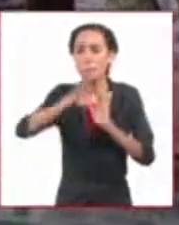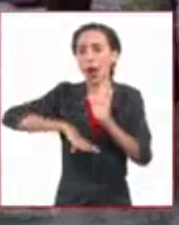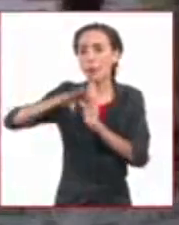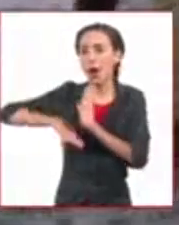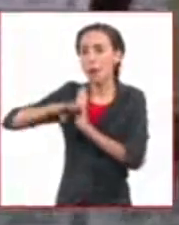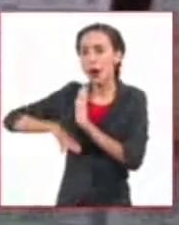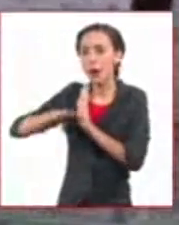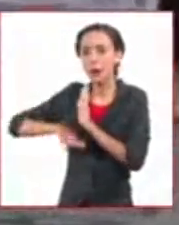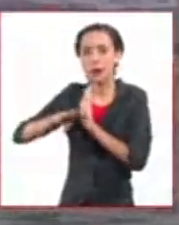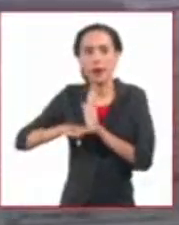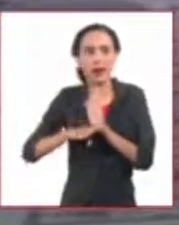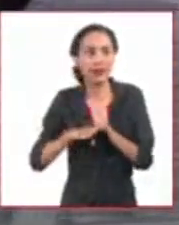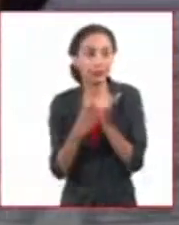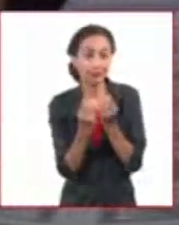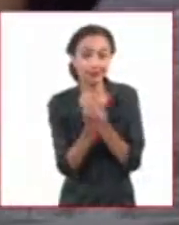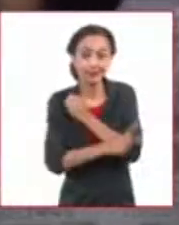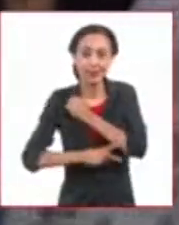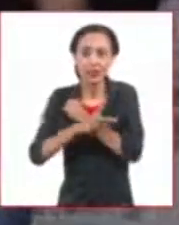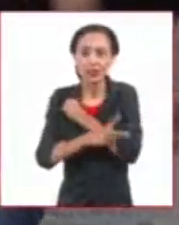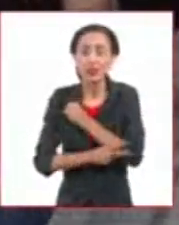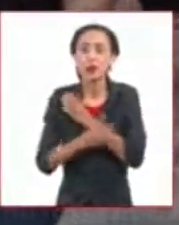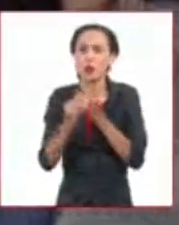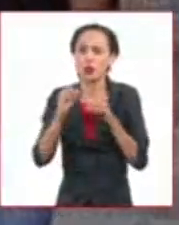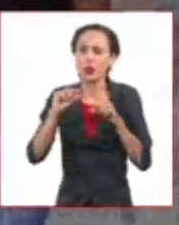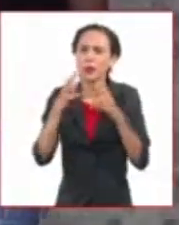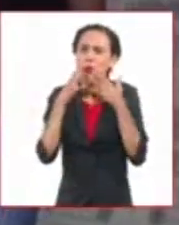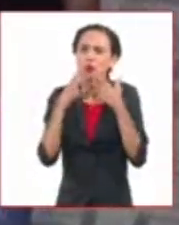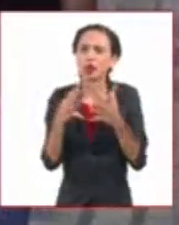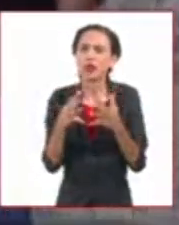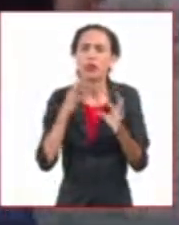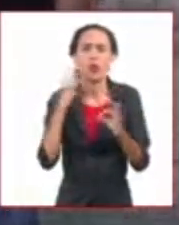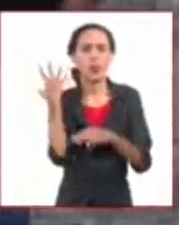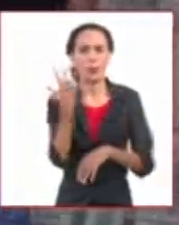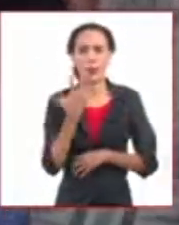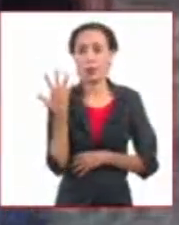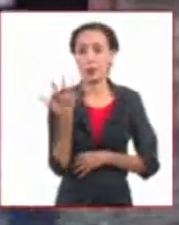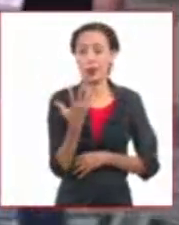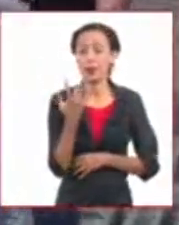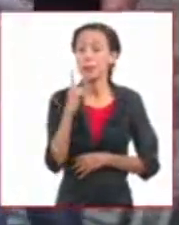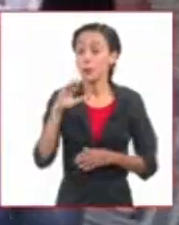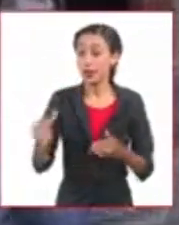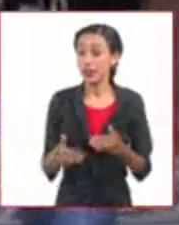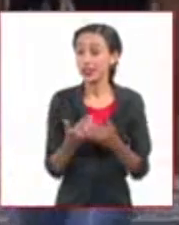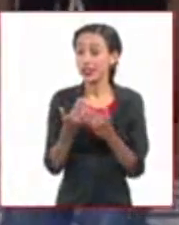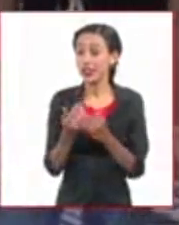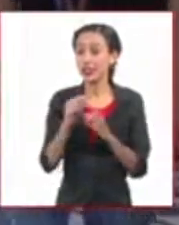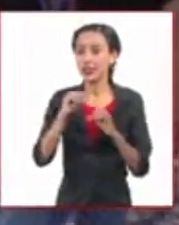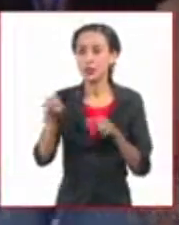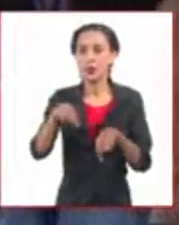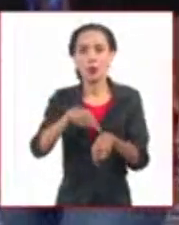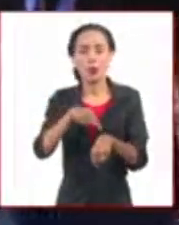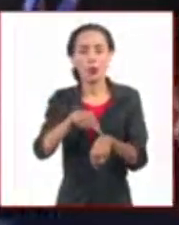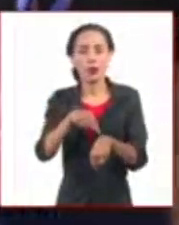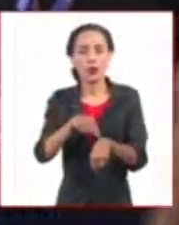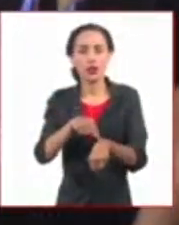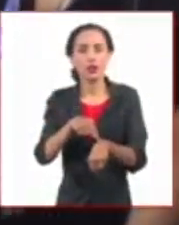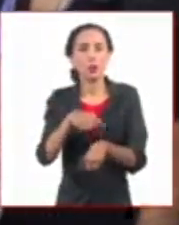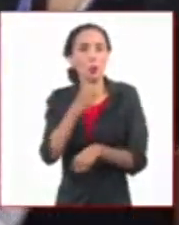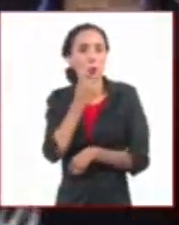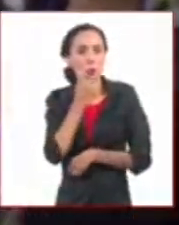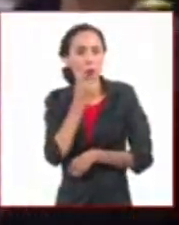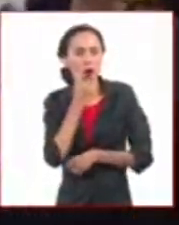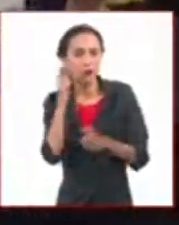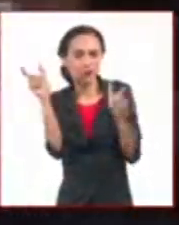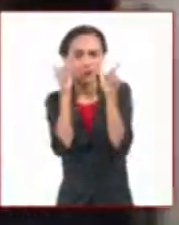de conservar el medio ambiente también fue protagonista en esta primera jornada en un momento en el que aumentan las alarmas por las